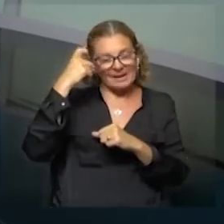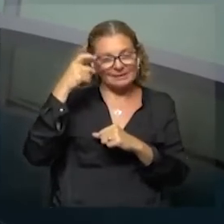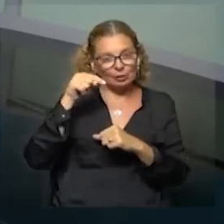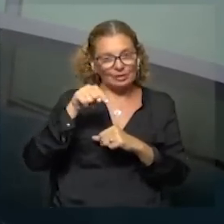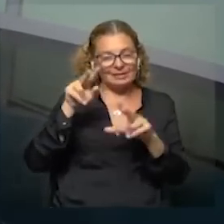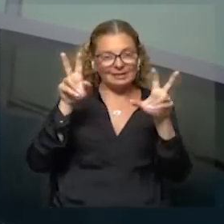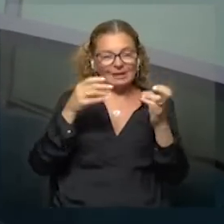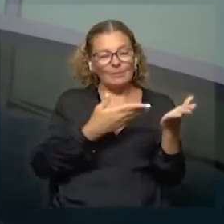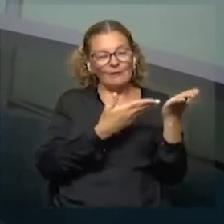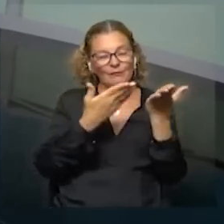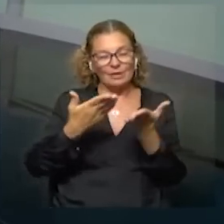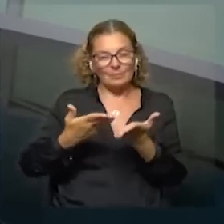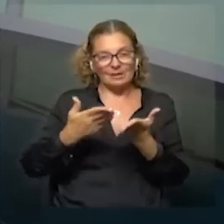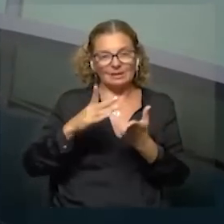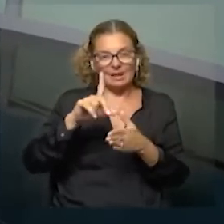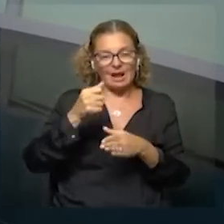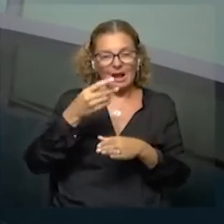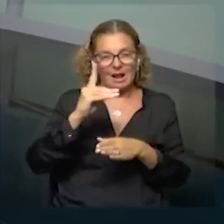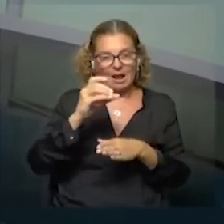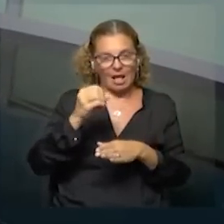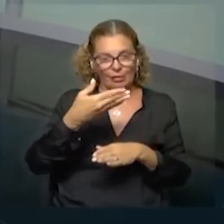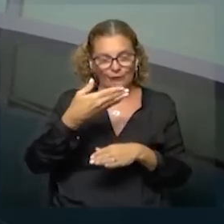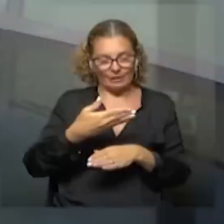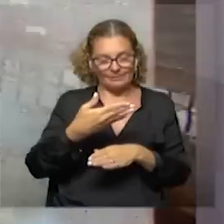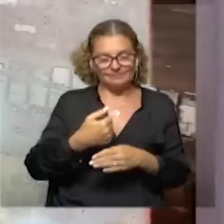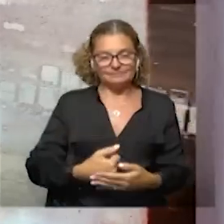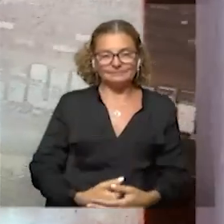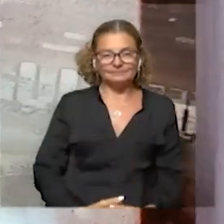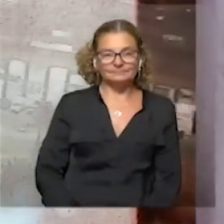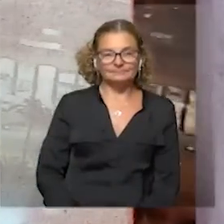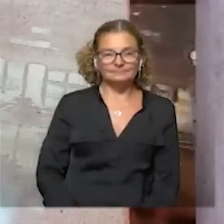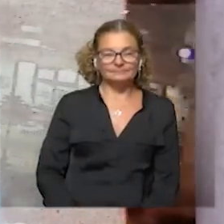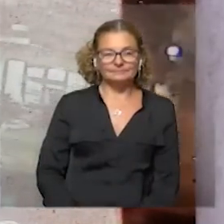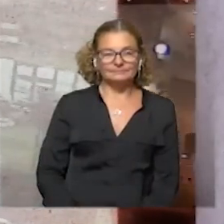la materia bienvenidas Bienvenidos a si comienza el adobe